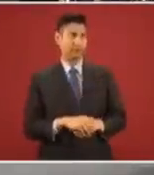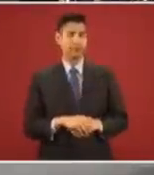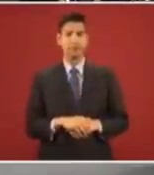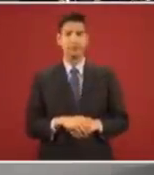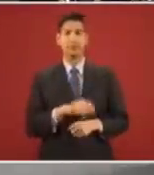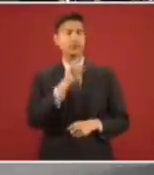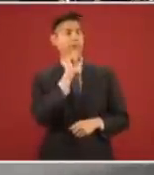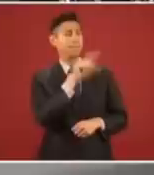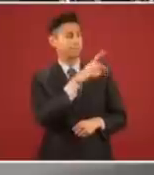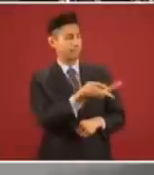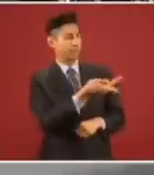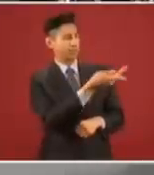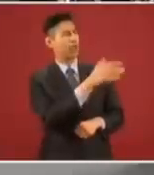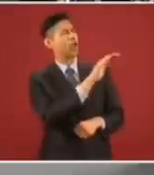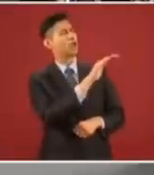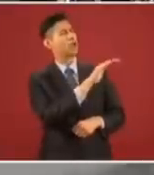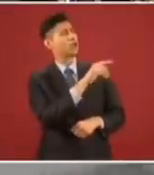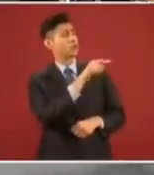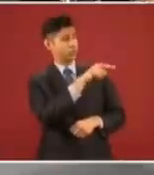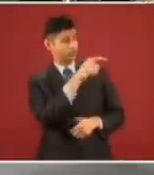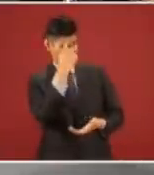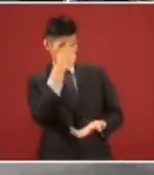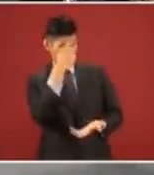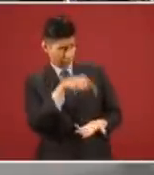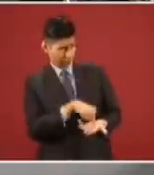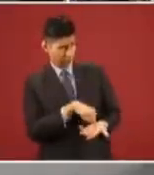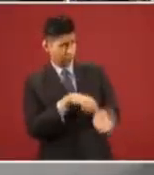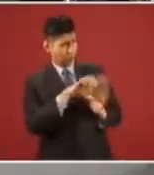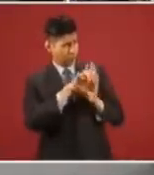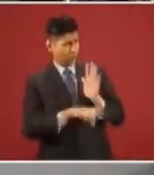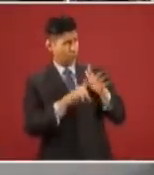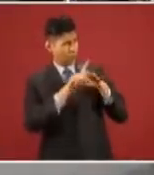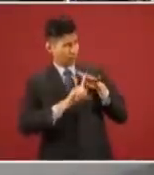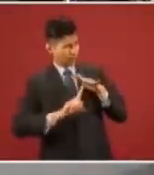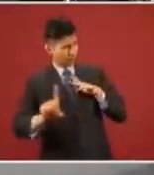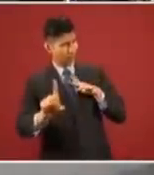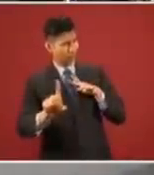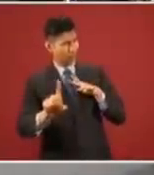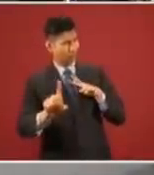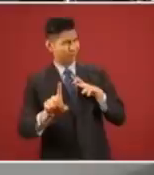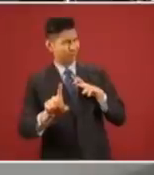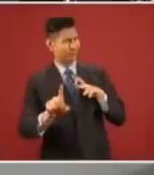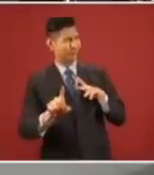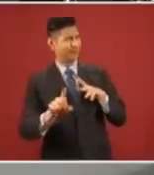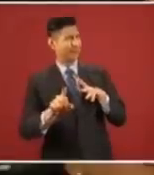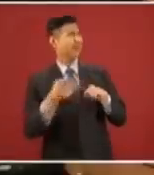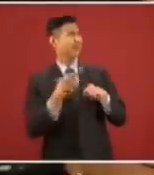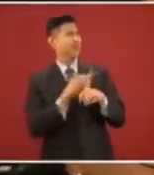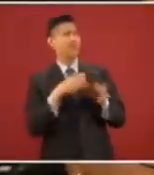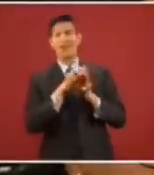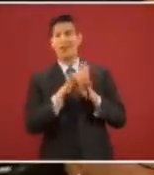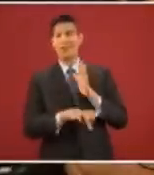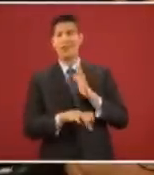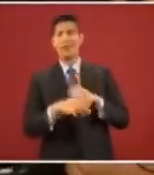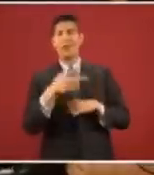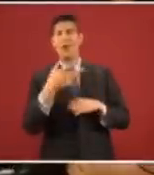Para seguir, ¿usted cree en las versiones sobre la migración de que son los coyotes o los